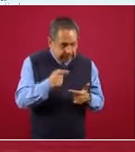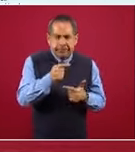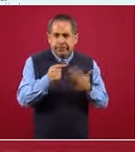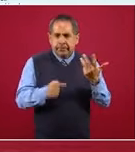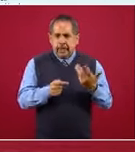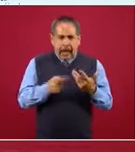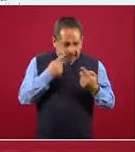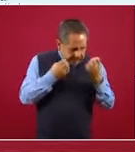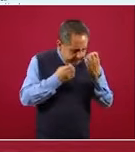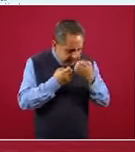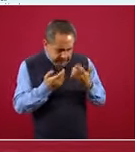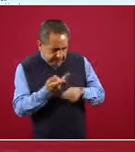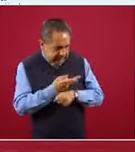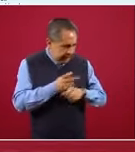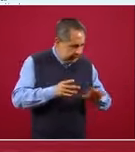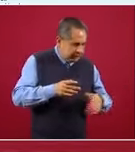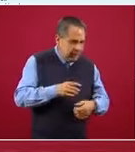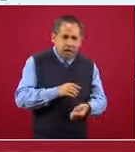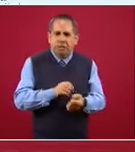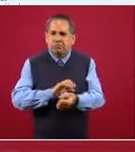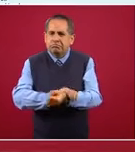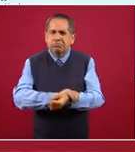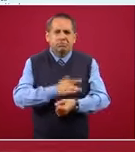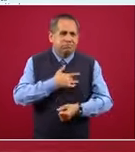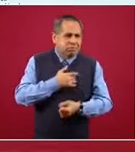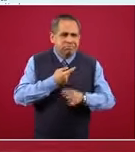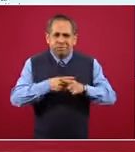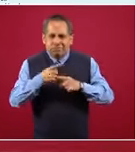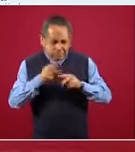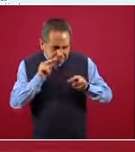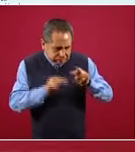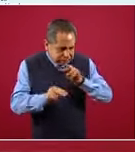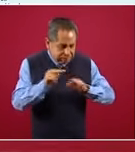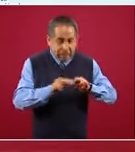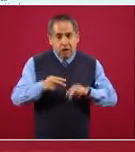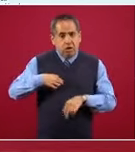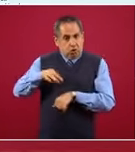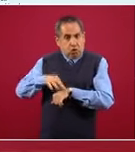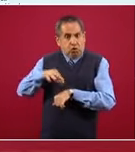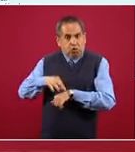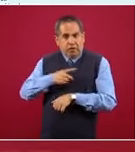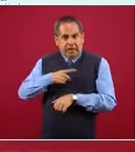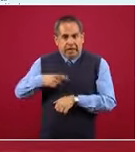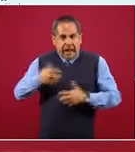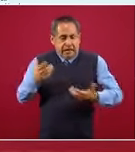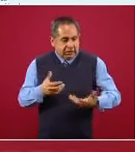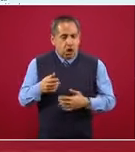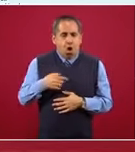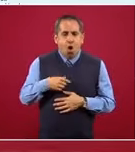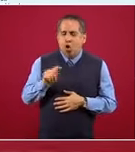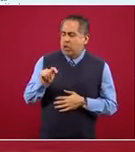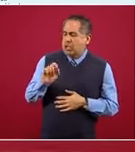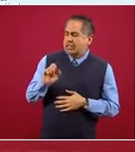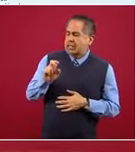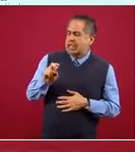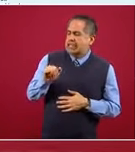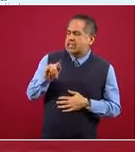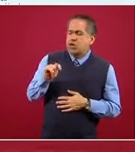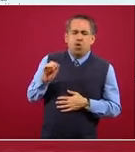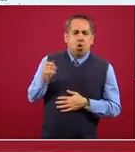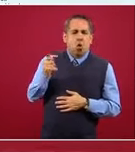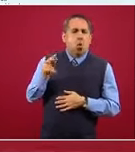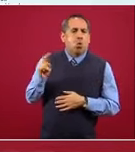datos clínicos de un paciente y características que tiene que tomar un médico, ¿no?, o un técnico en urgencias médicas,